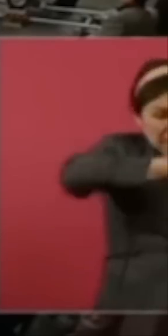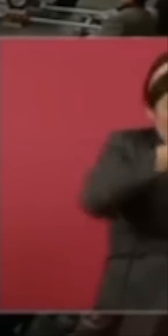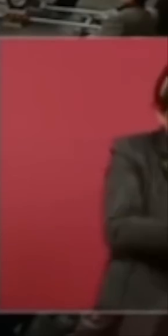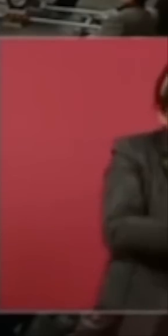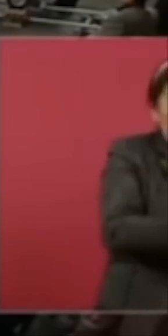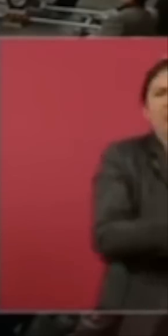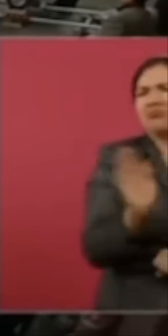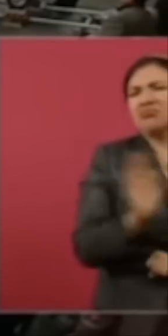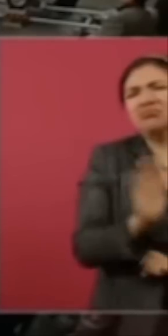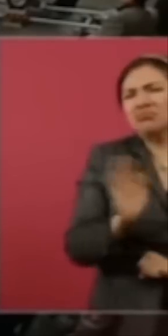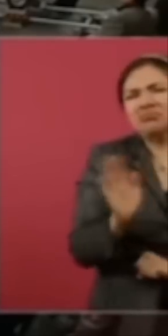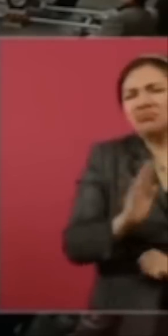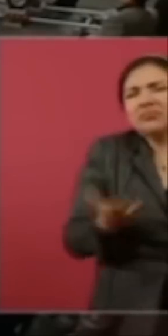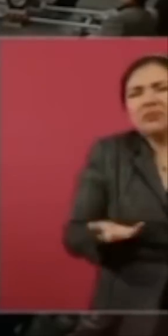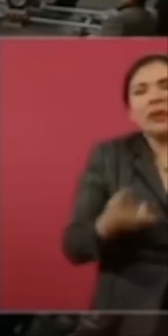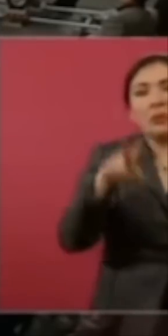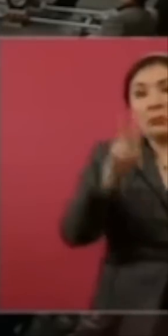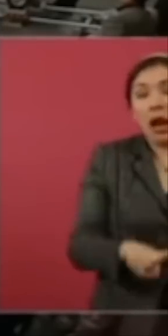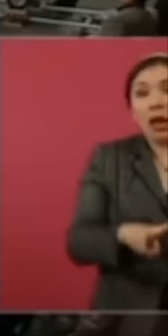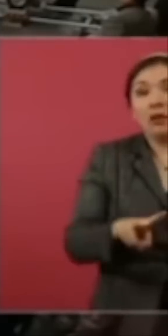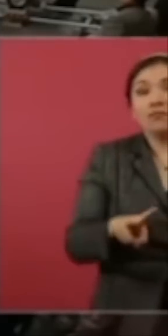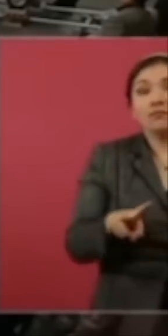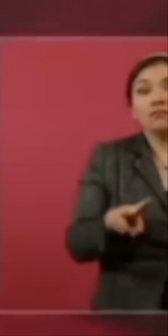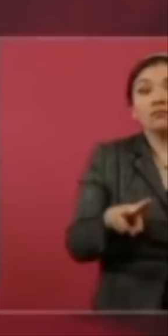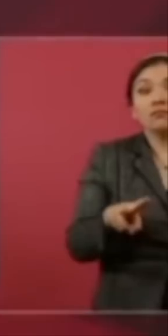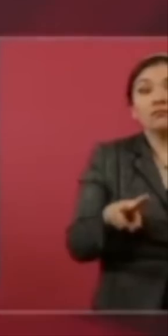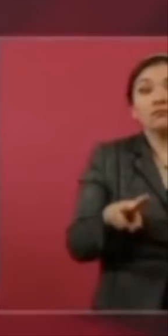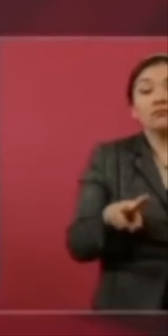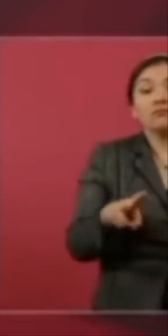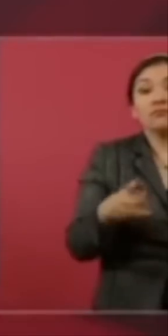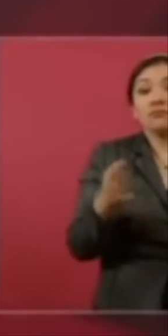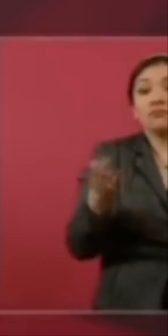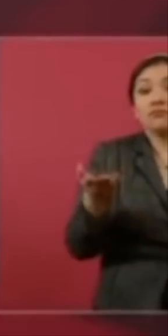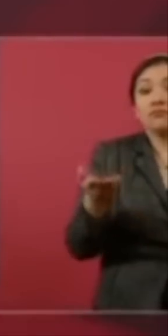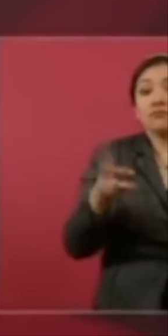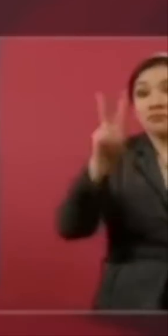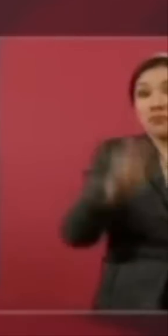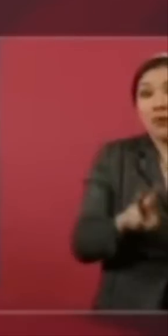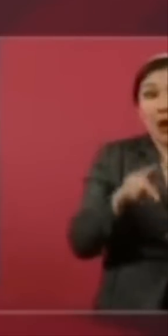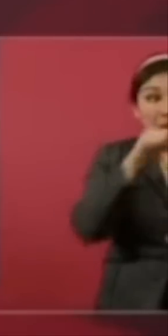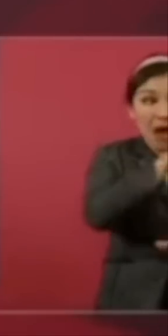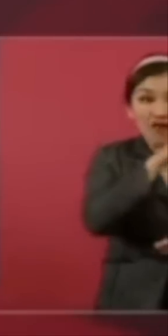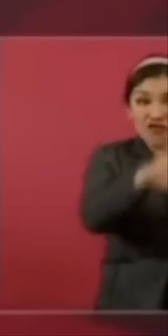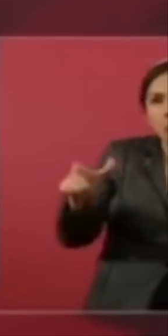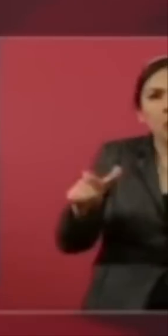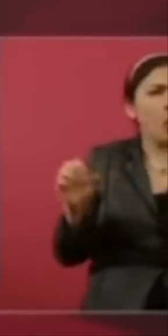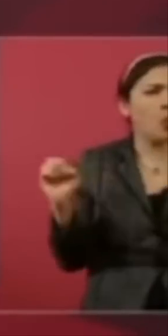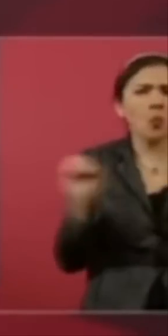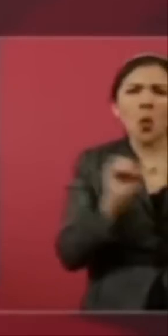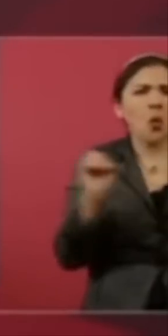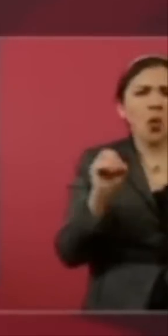reprimirlos. Tan es así que no había ni policía,